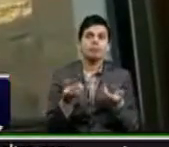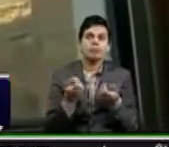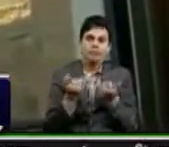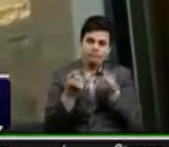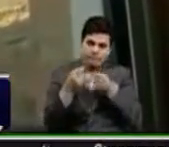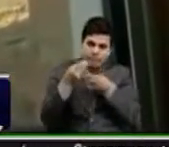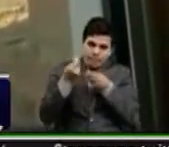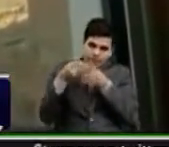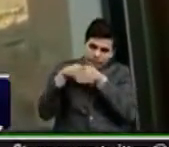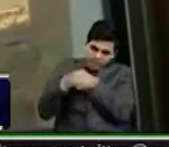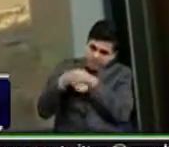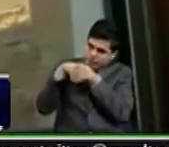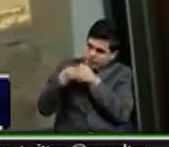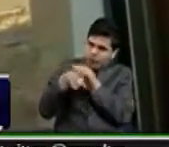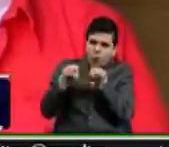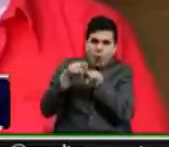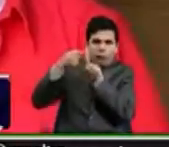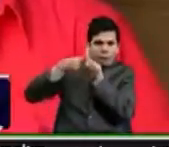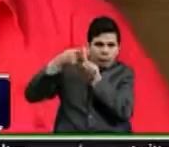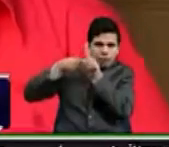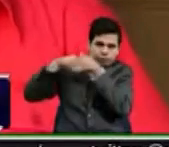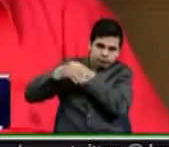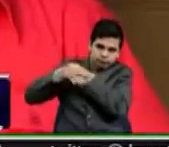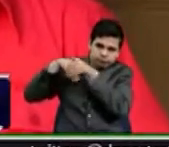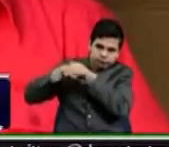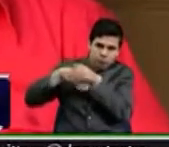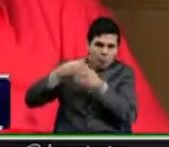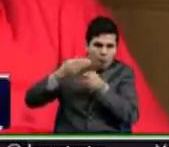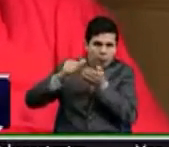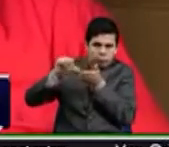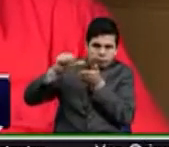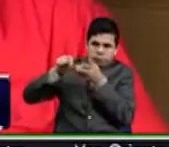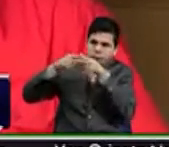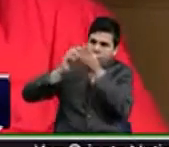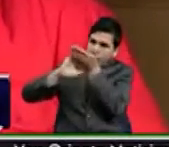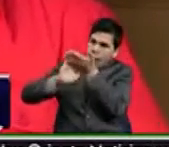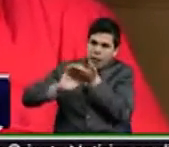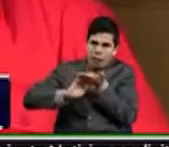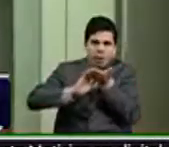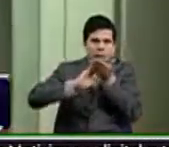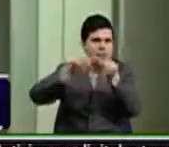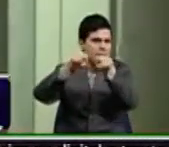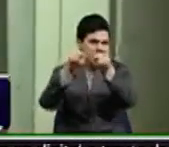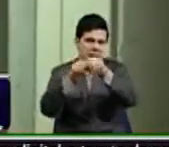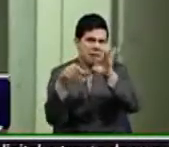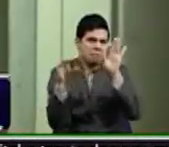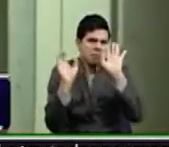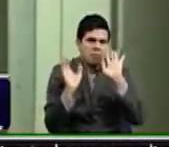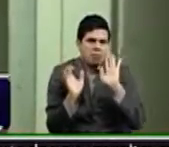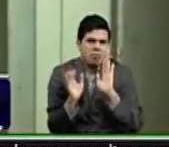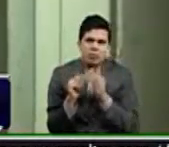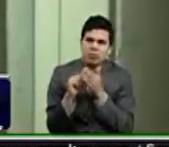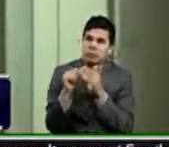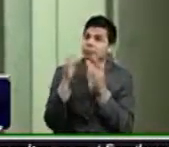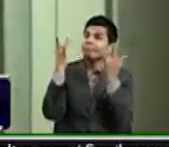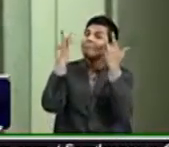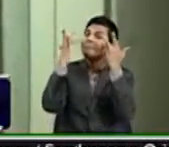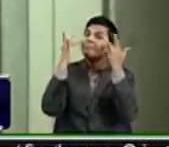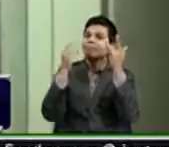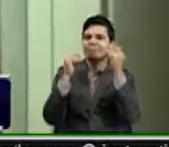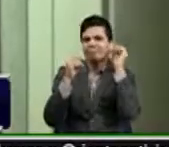ahorro, haciendo que estuviéramos pagando un arriendo y seguir arreglando el apartamentico, como no es tanto completo,